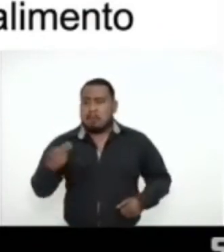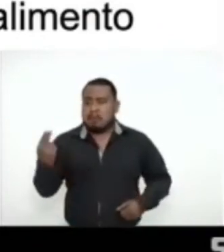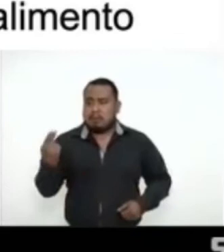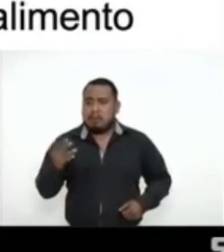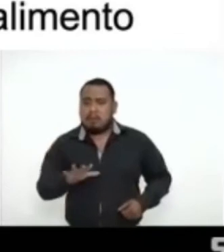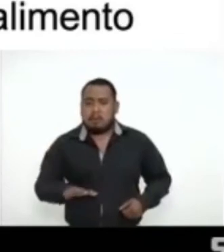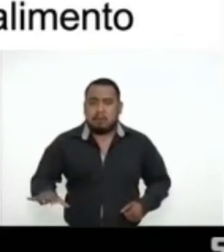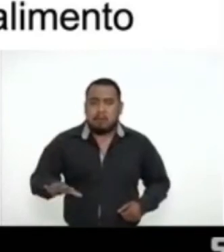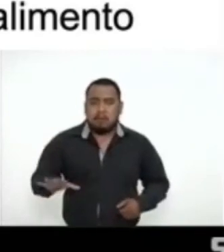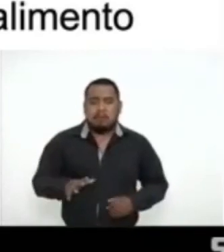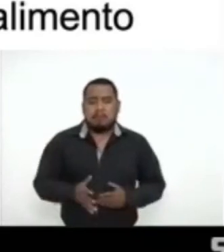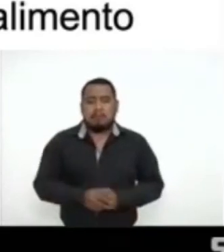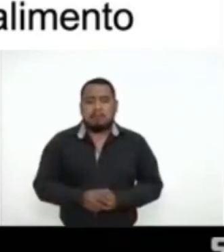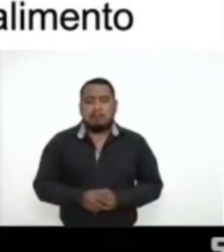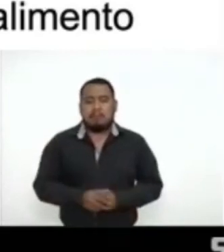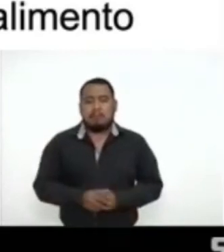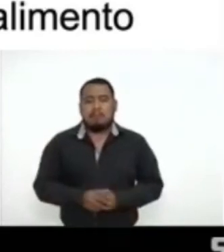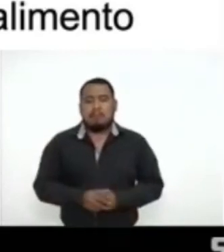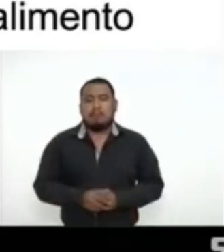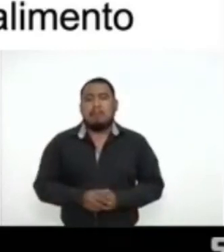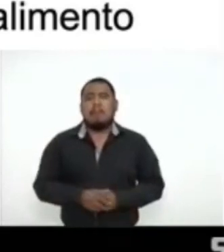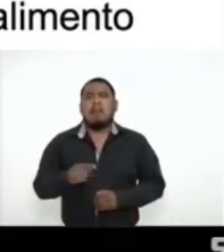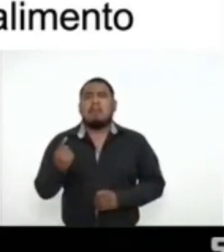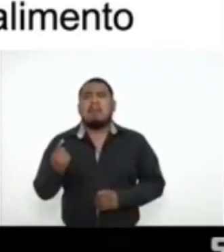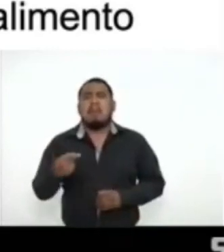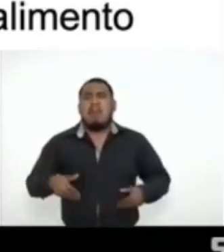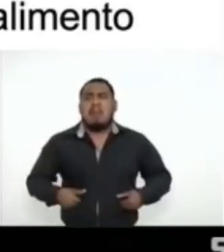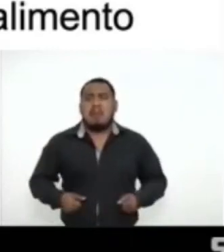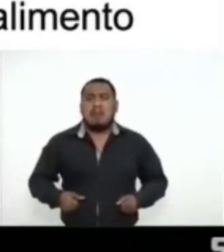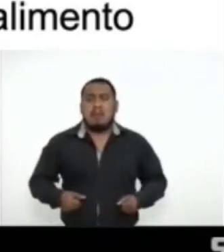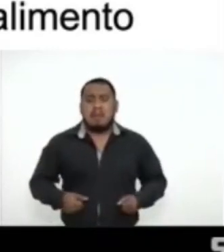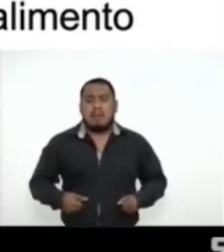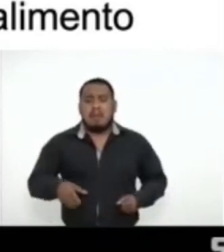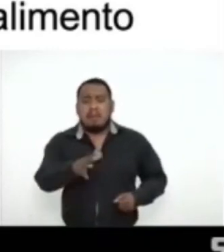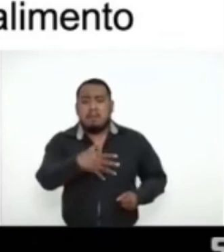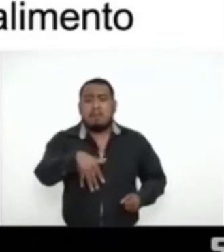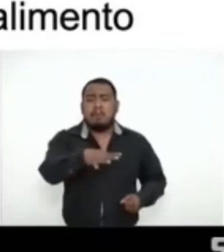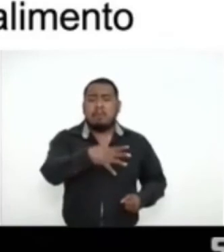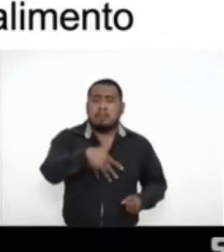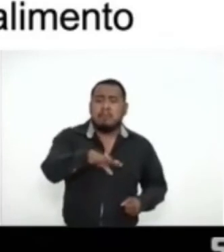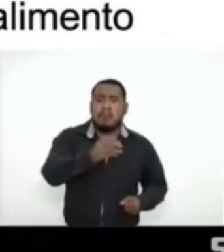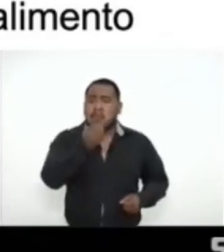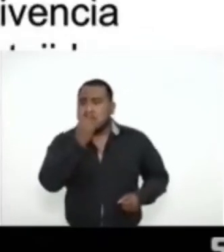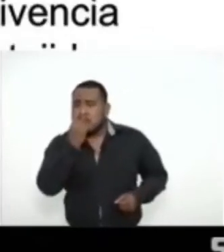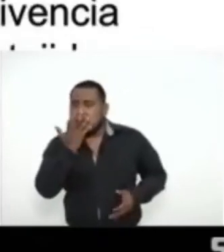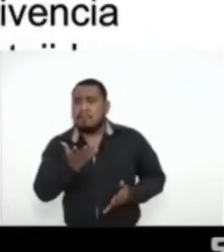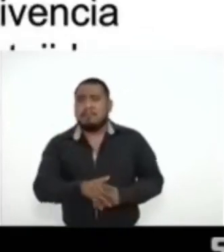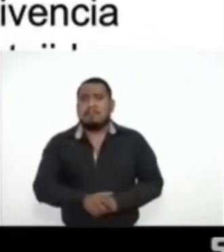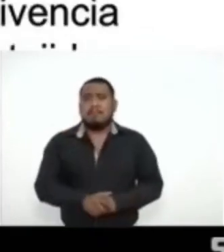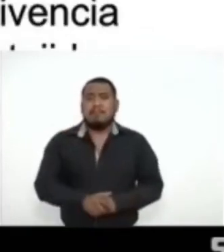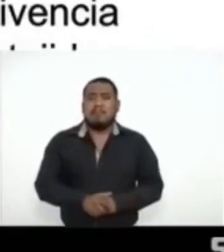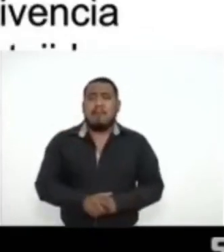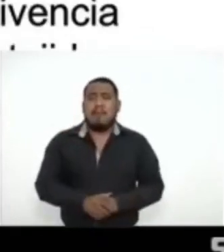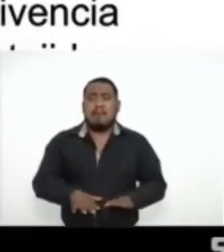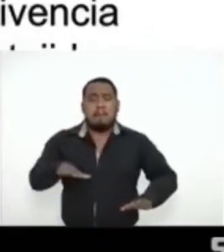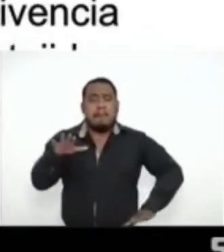básica de supervivencia. ¿Y para qué sirve el hambre? Para buscar alimento, ¿sí?